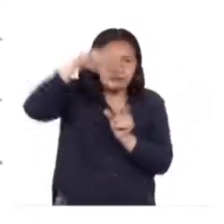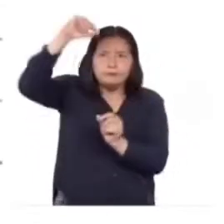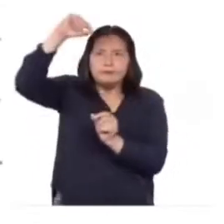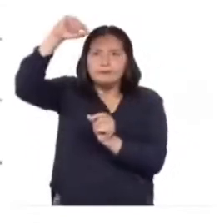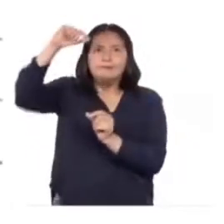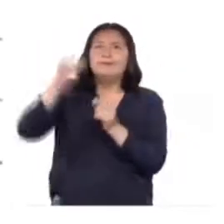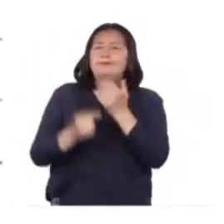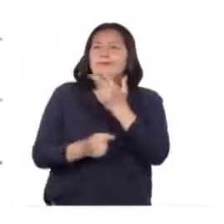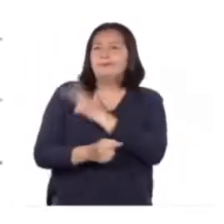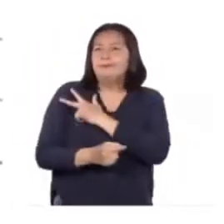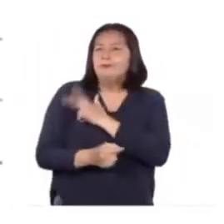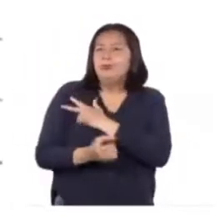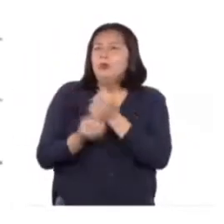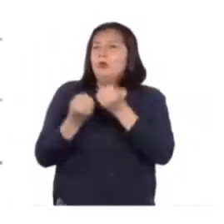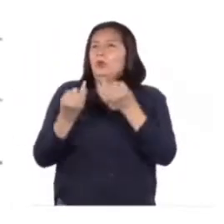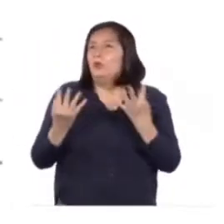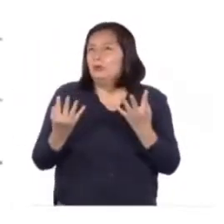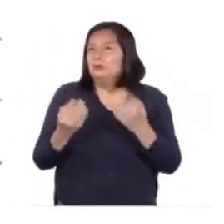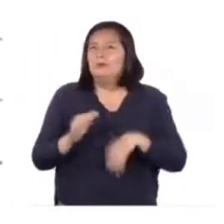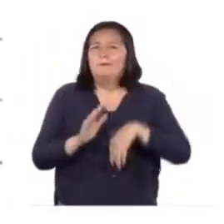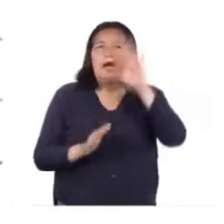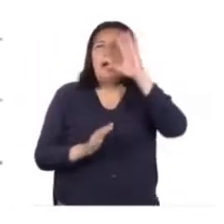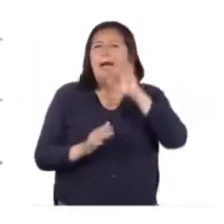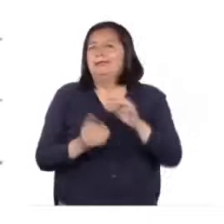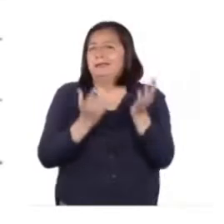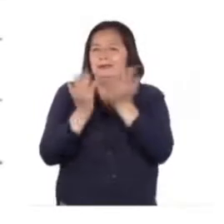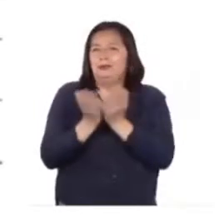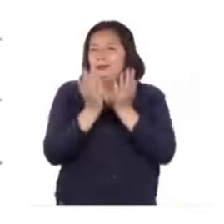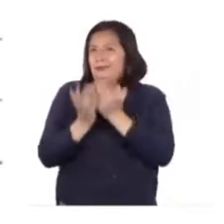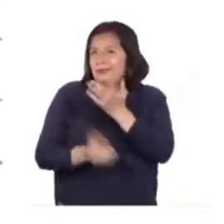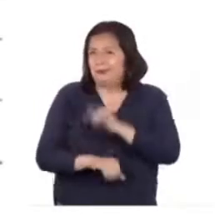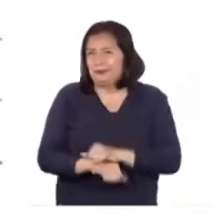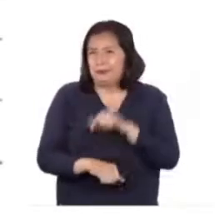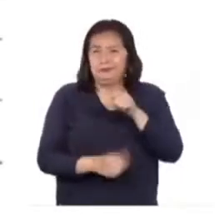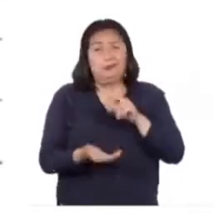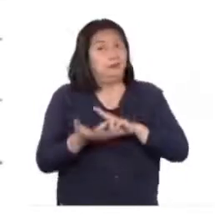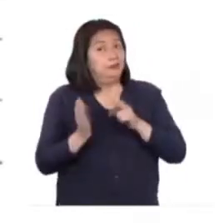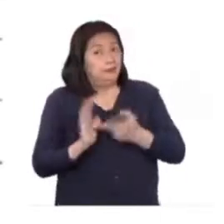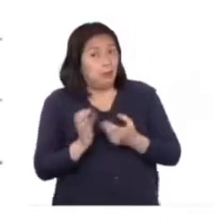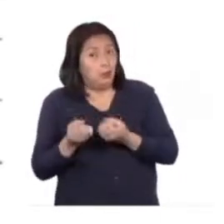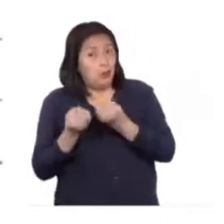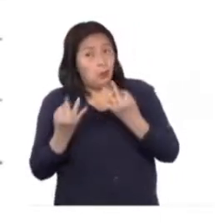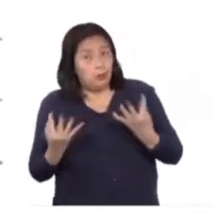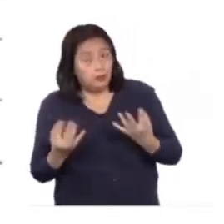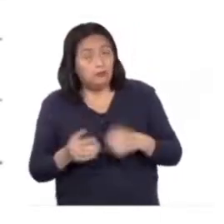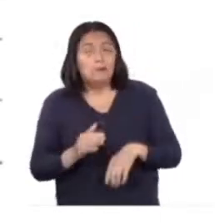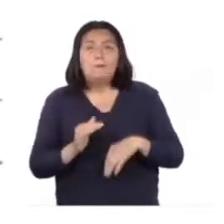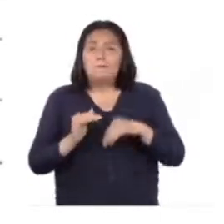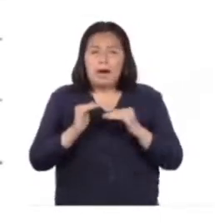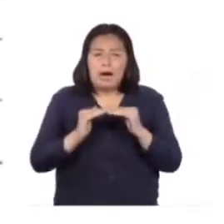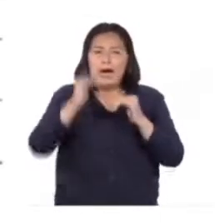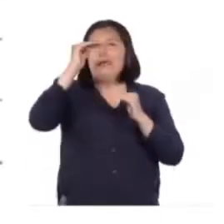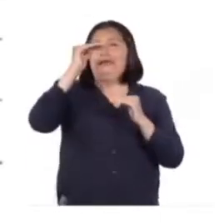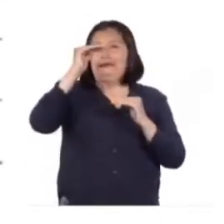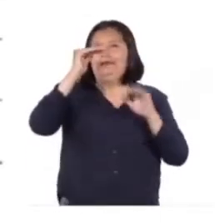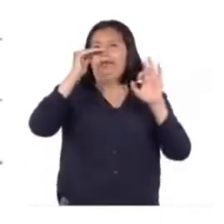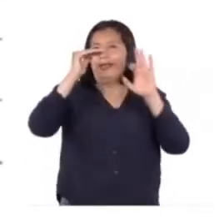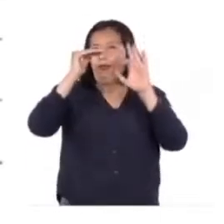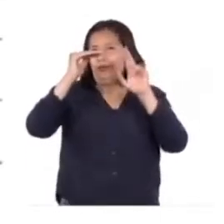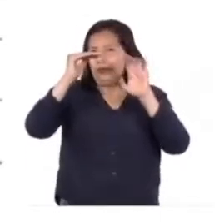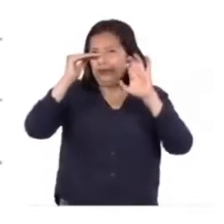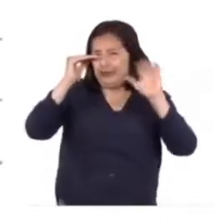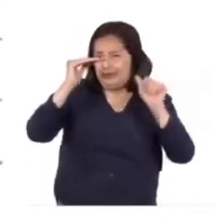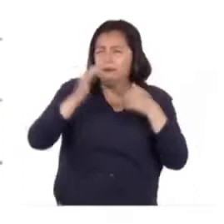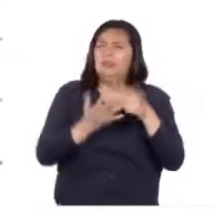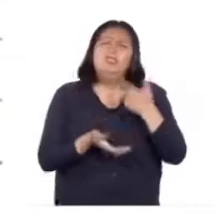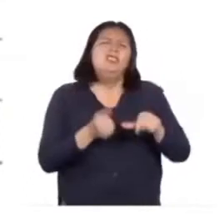tercer grado cuenta con la mayor cantidad de estudiantes, es decir, tiene la mayor frecuencia?